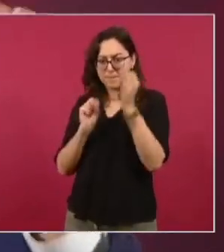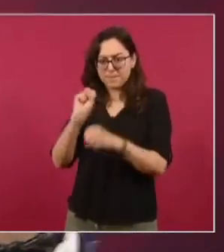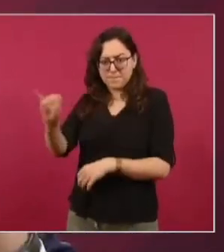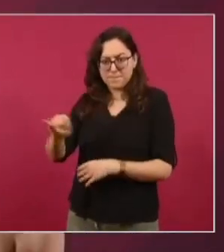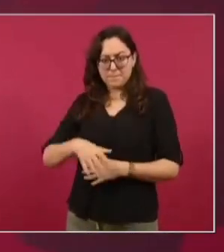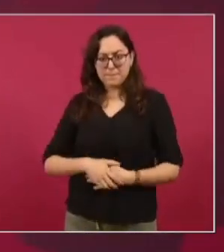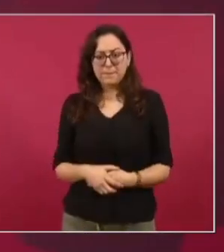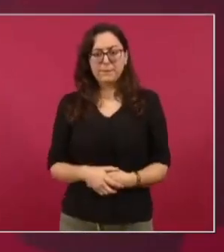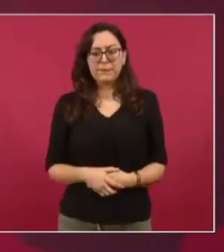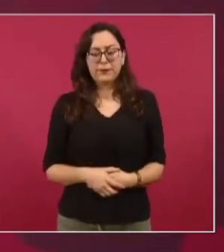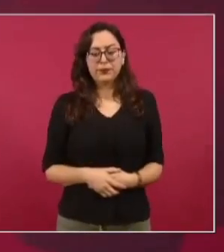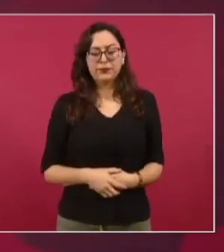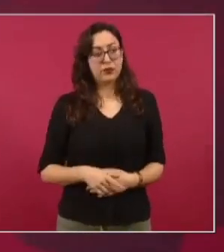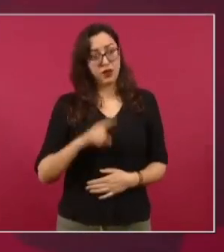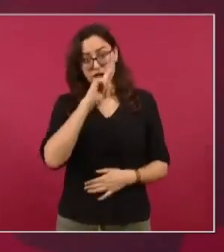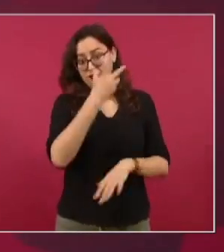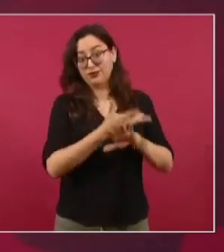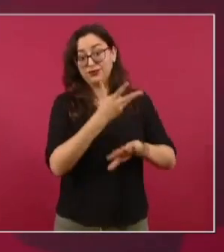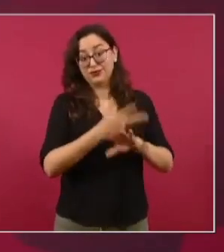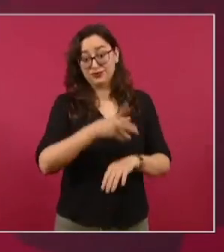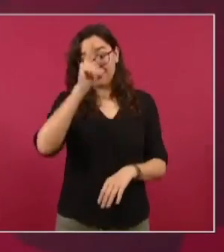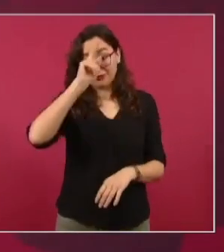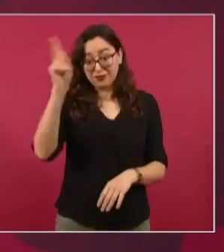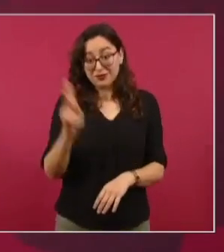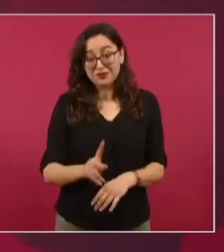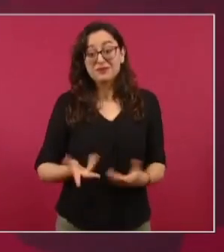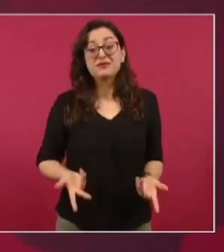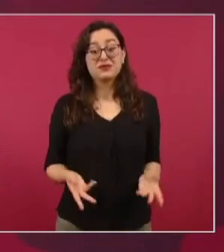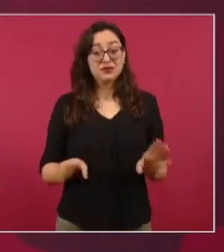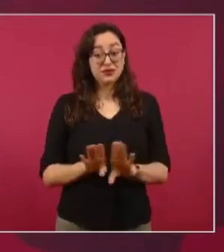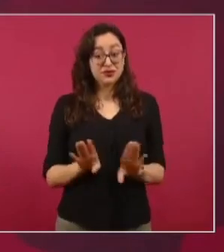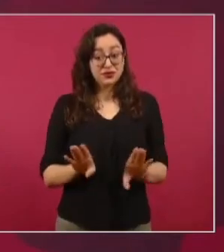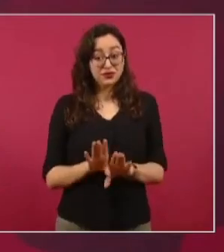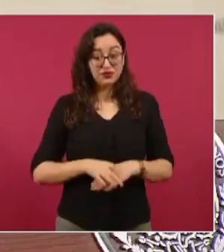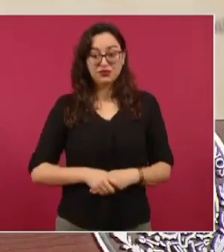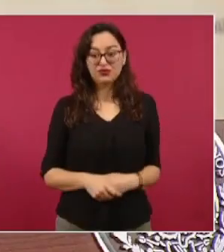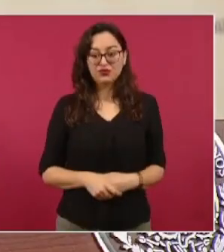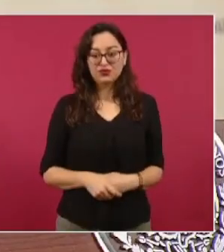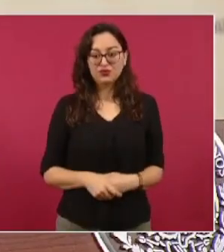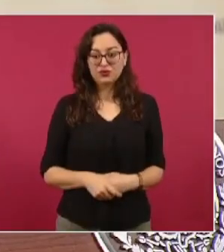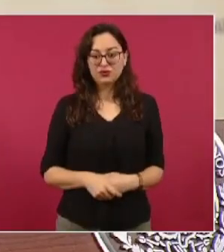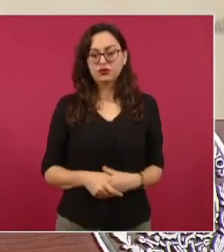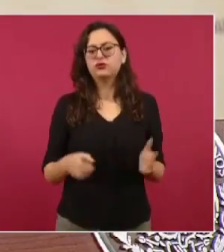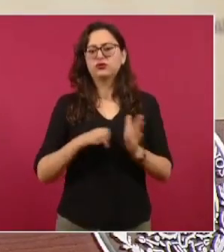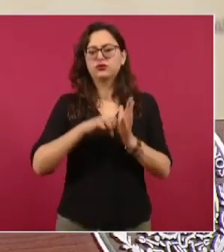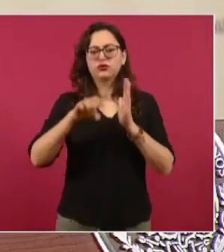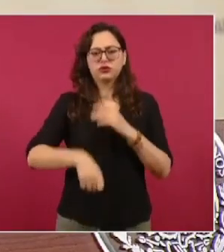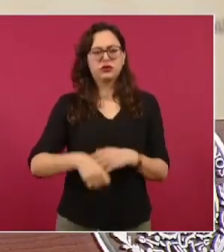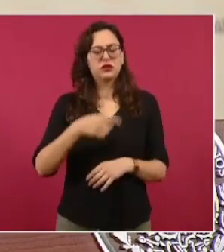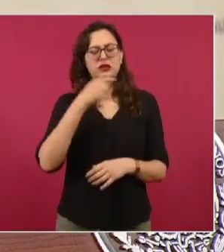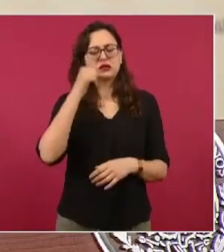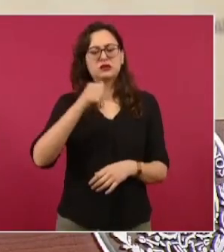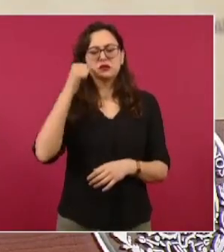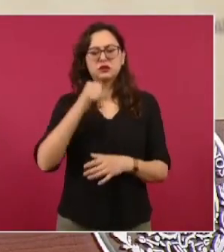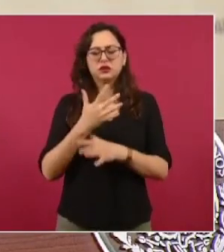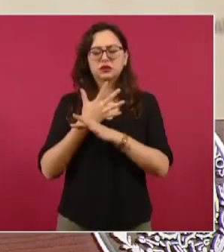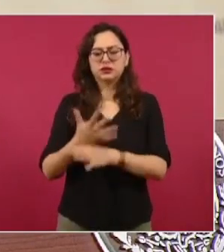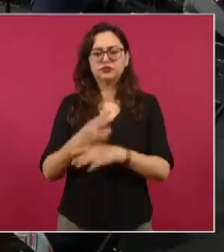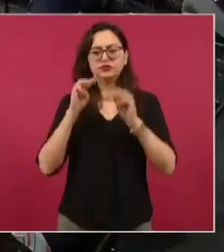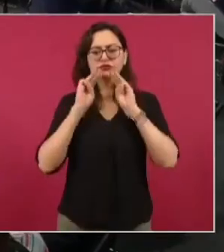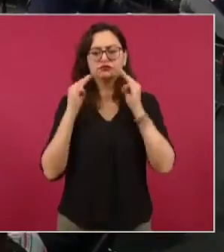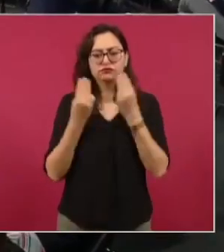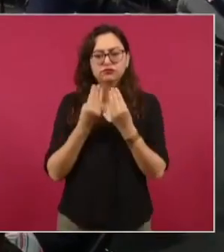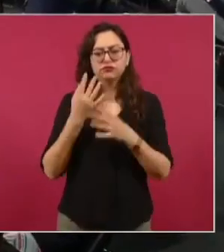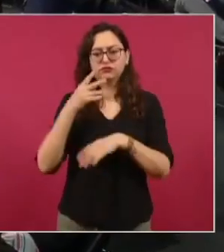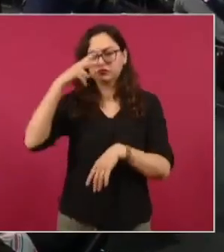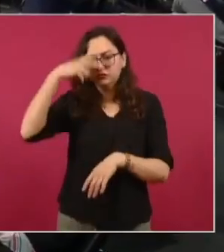los medios de información no hablan de los carteles de Estados Unidos no hablan de